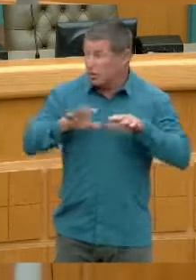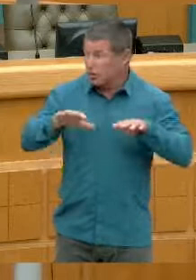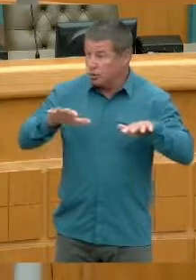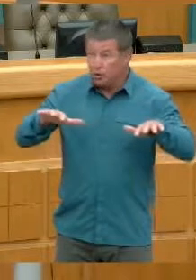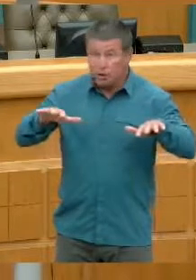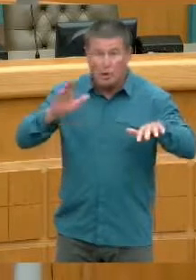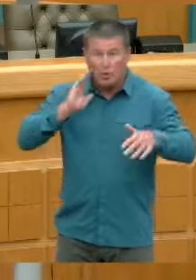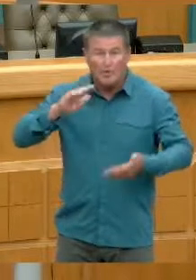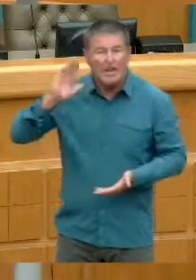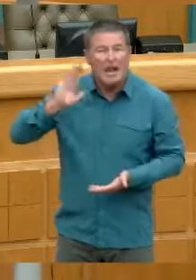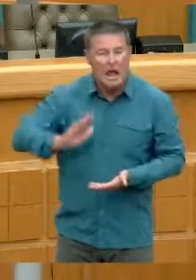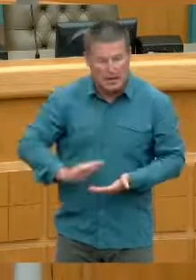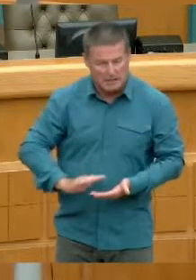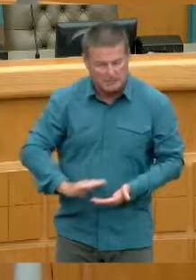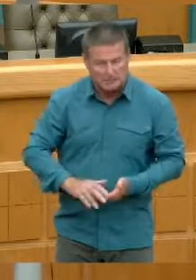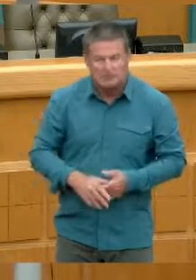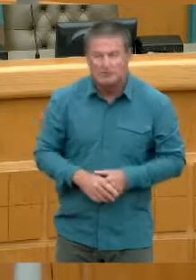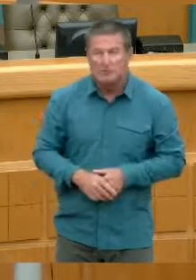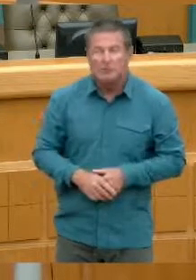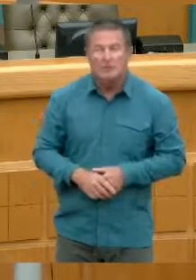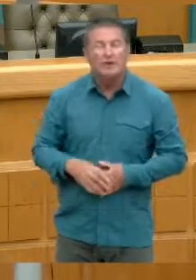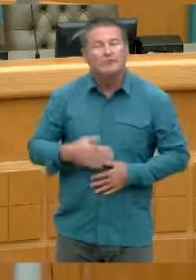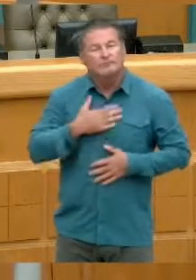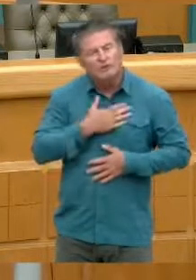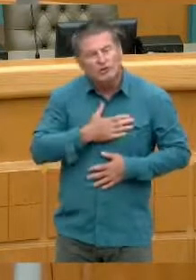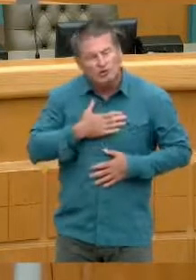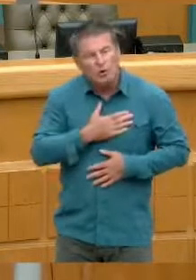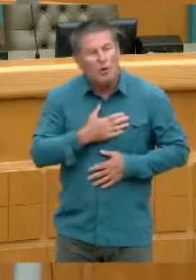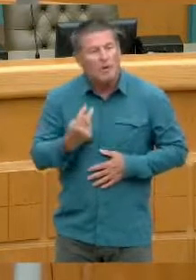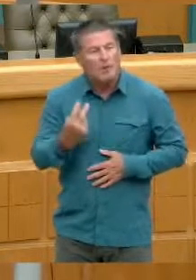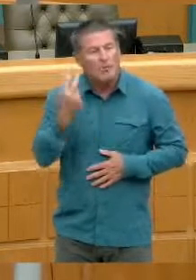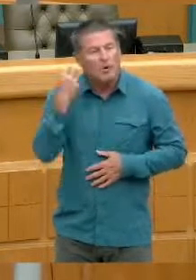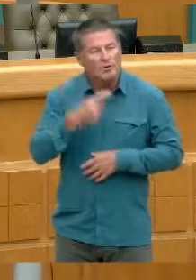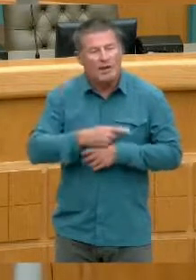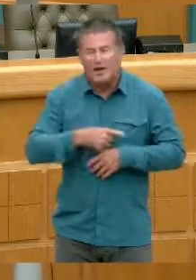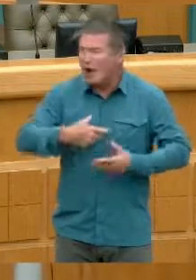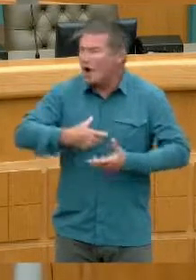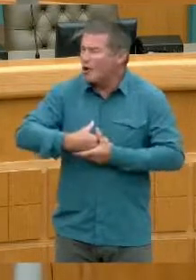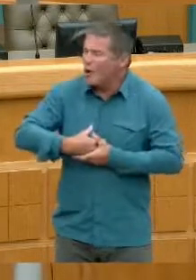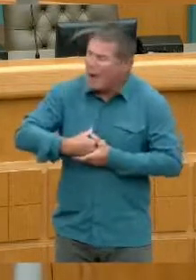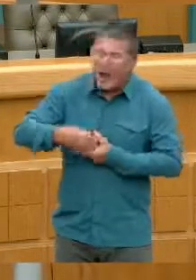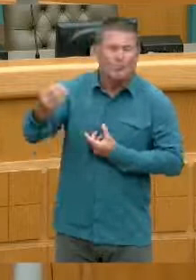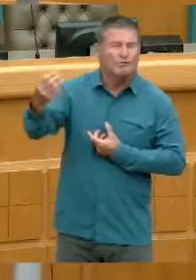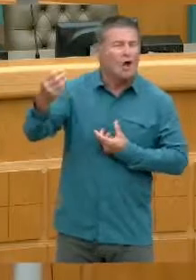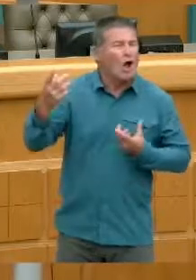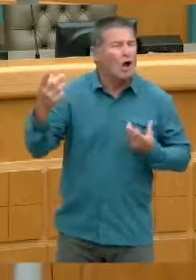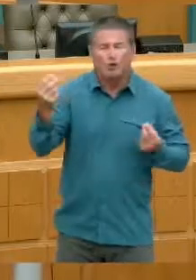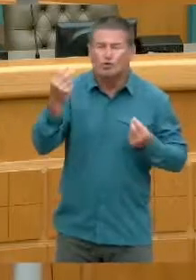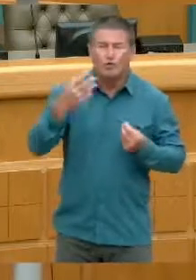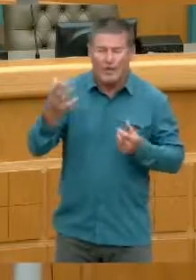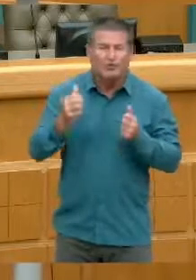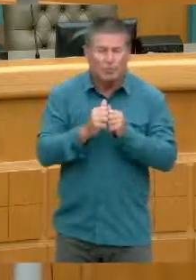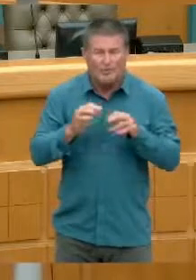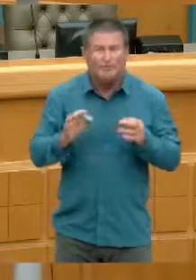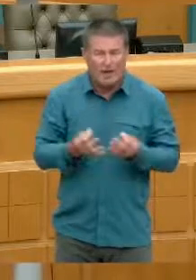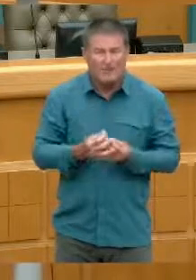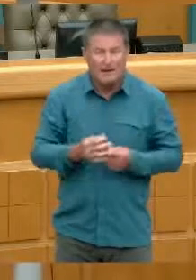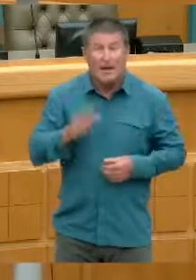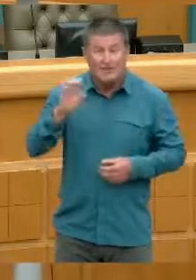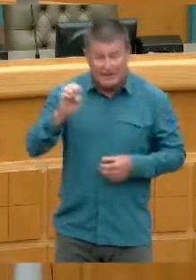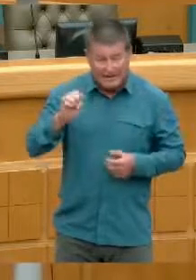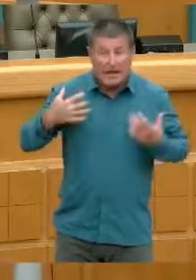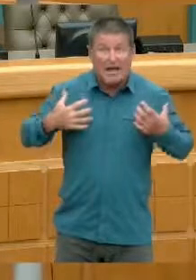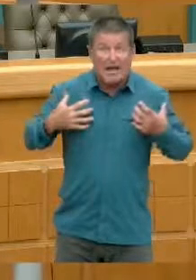Enjoy your Memorial Day weekend with your family. Enjoy some good outdoor activity with them and stay healthy. Thank